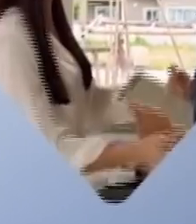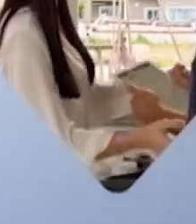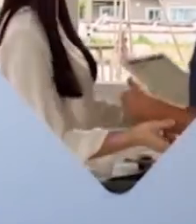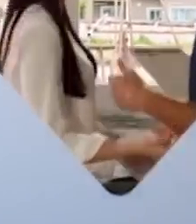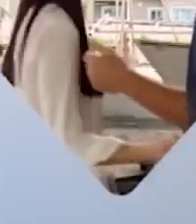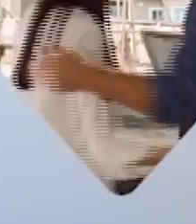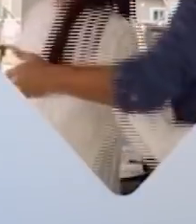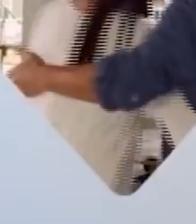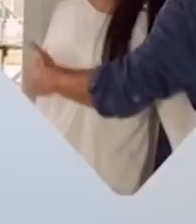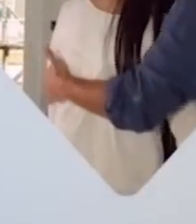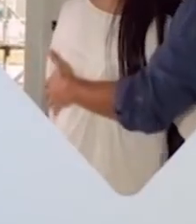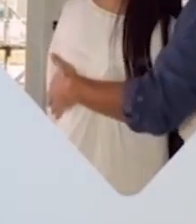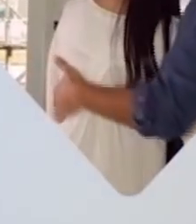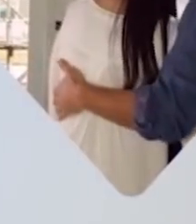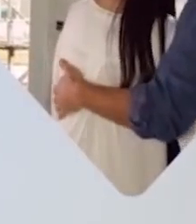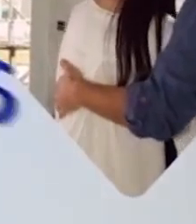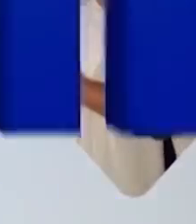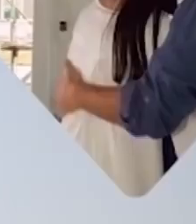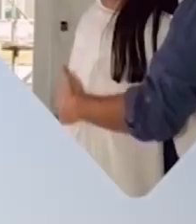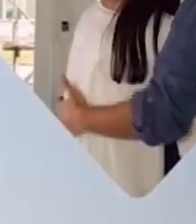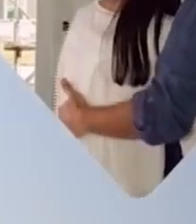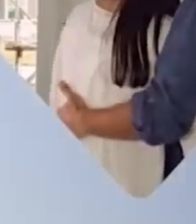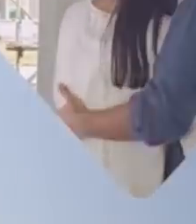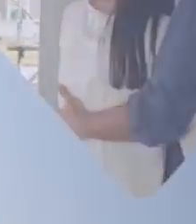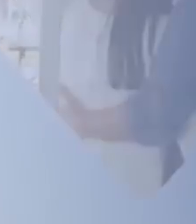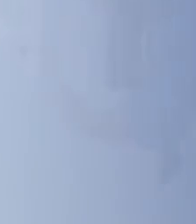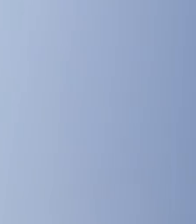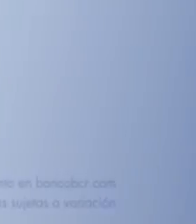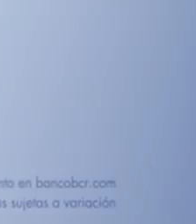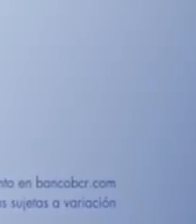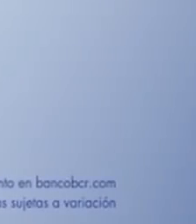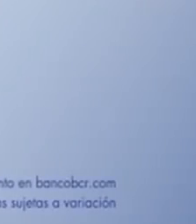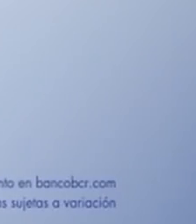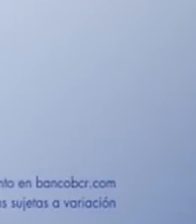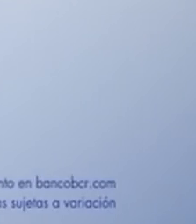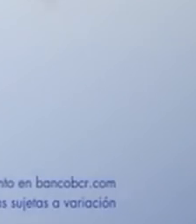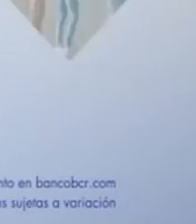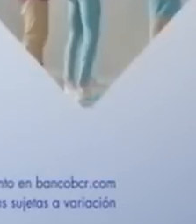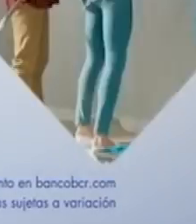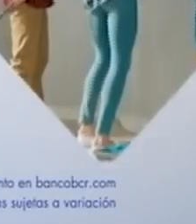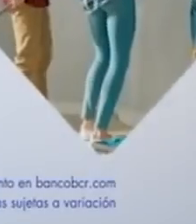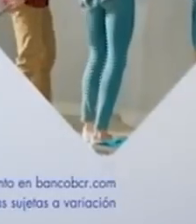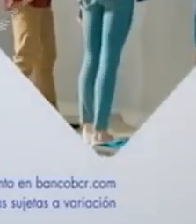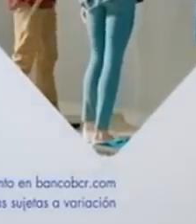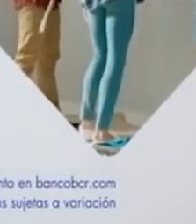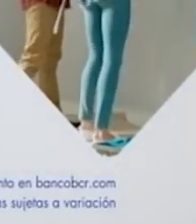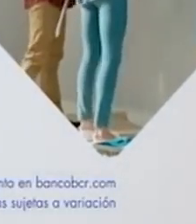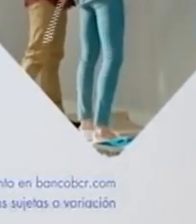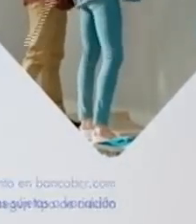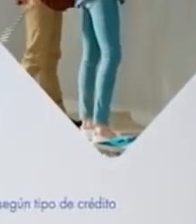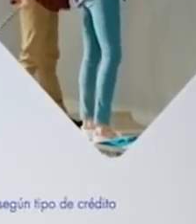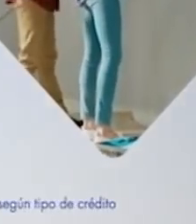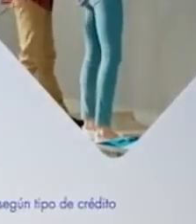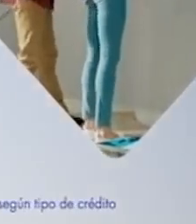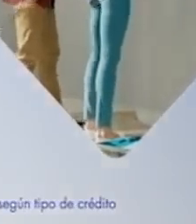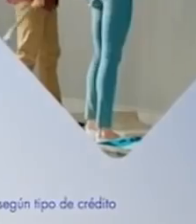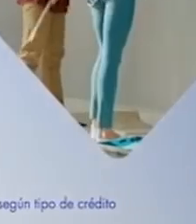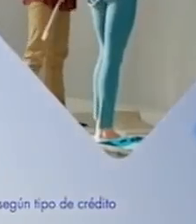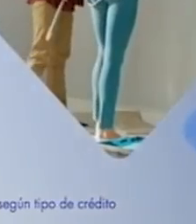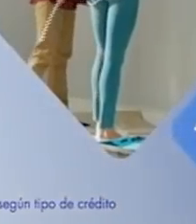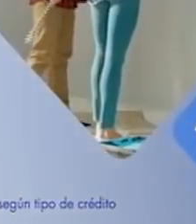El BCR multiplica sus posibilidades en vivienda. Elija el crédito con la cuota que más le convenga, hasta con